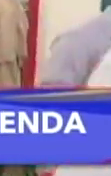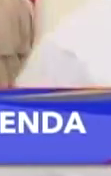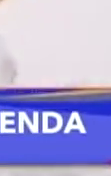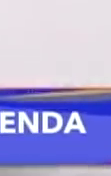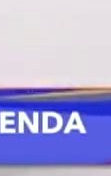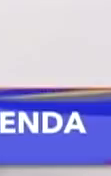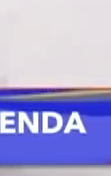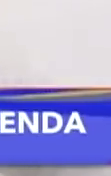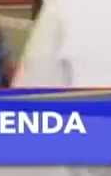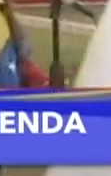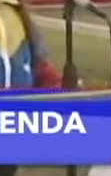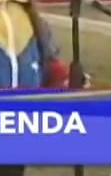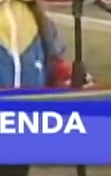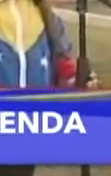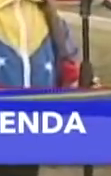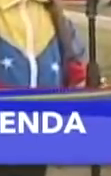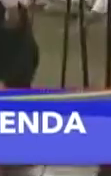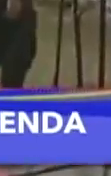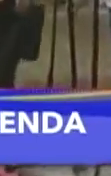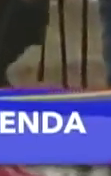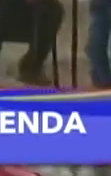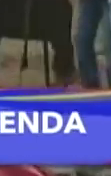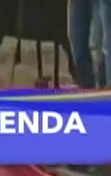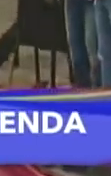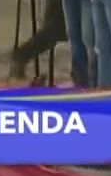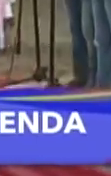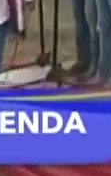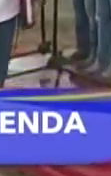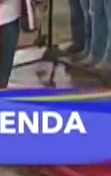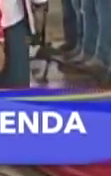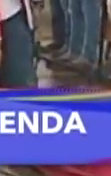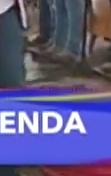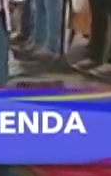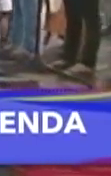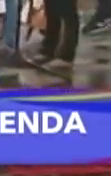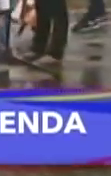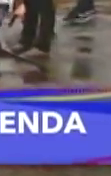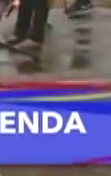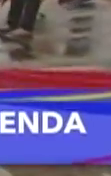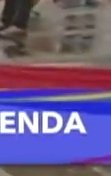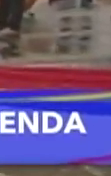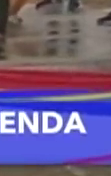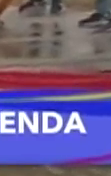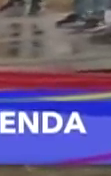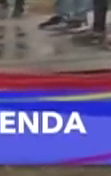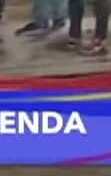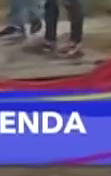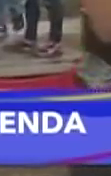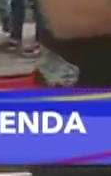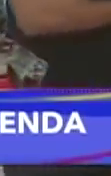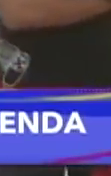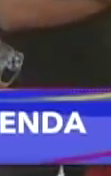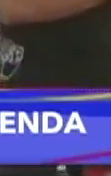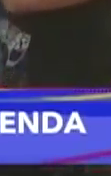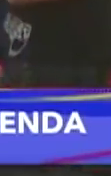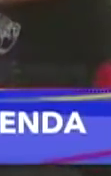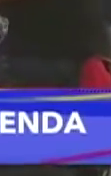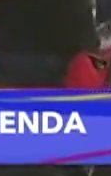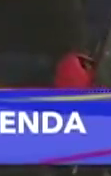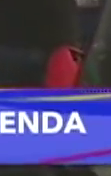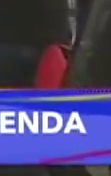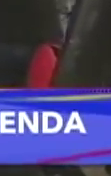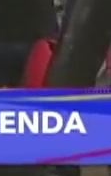el presidente Nicolás Maduro precisamente para garantizar frente a la terrible guerra económica